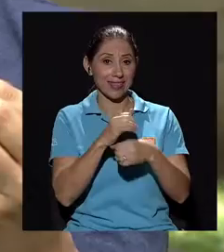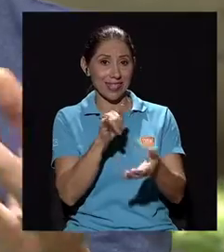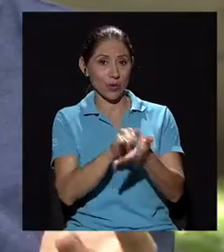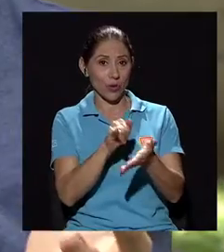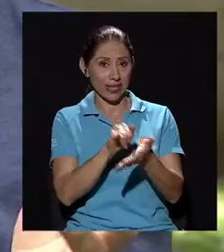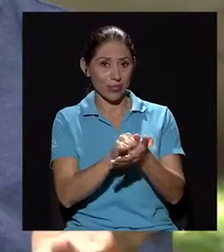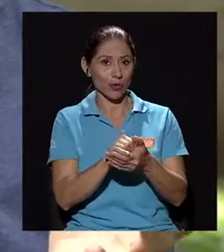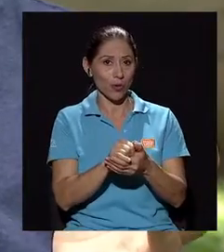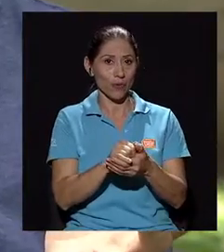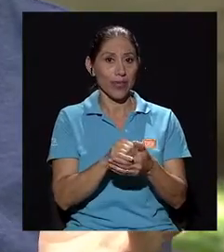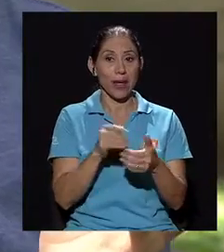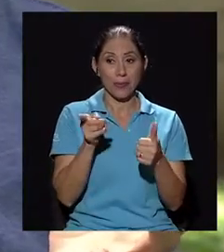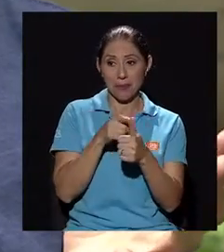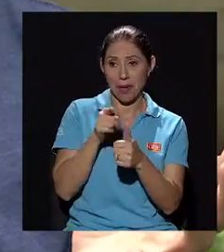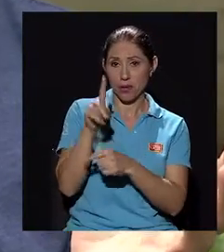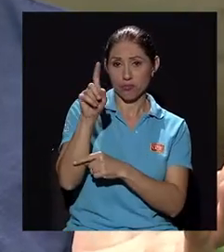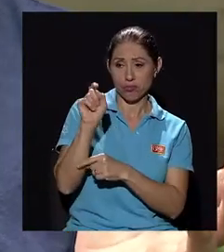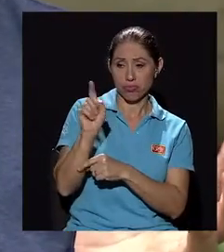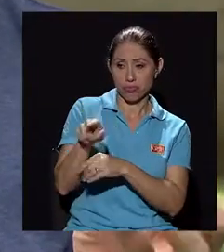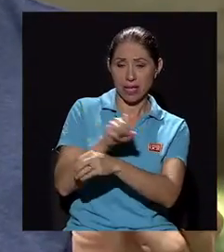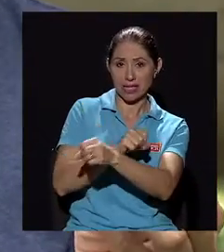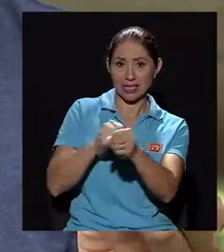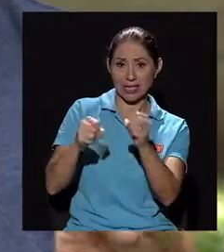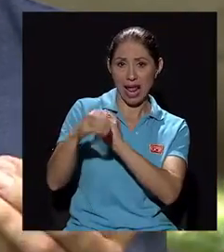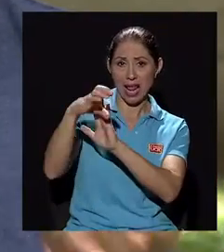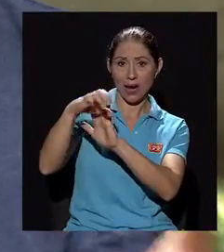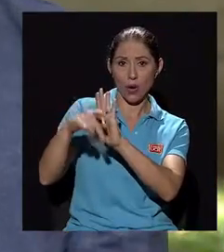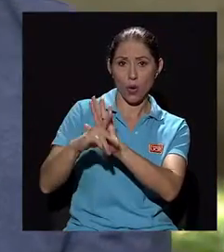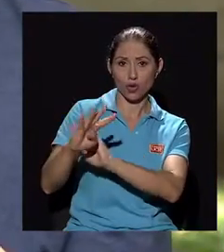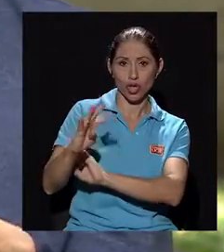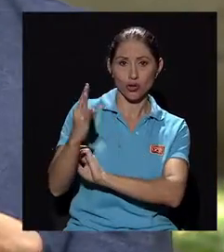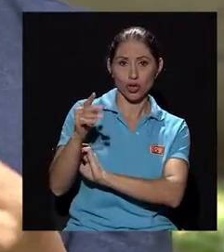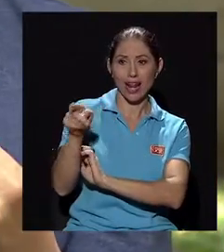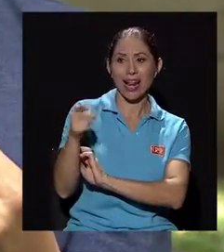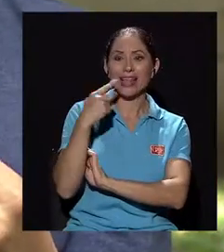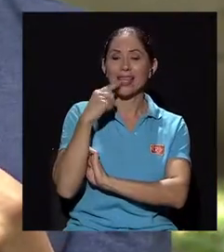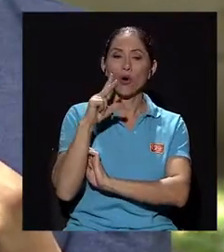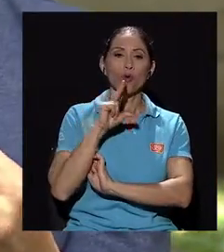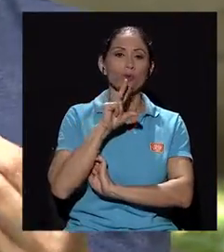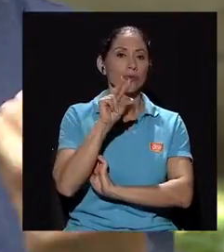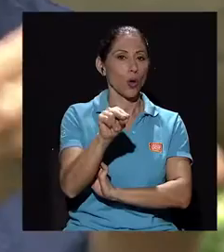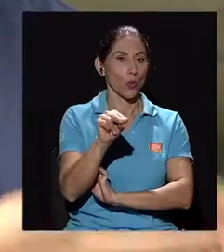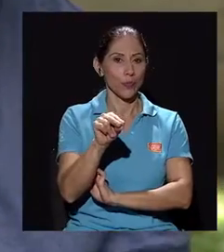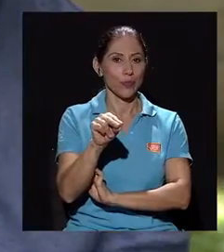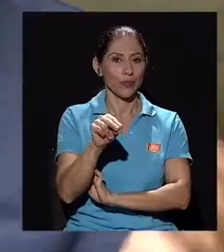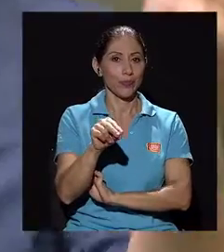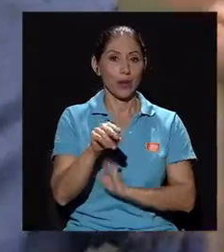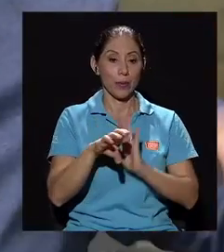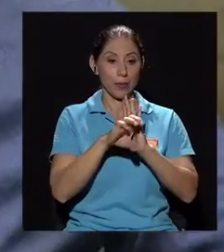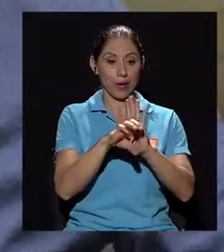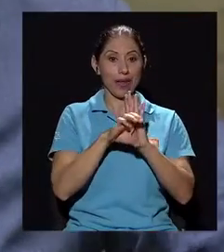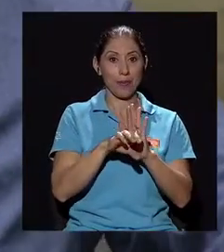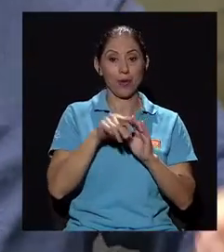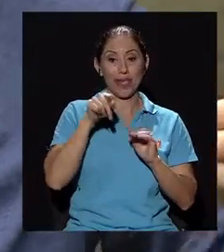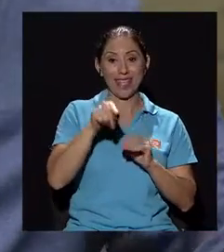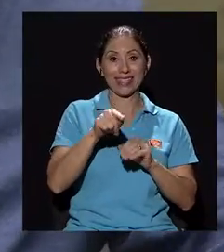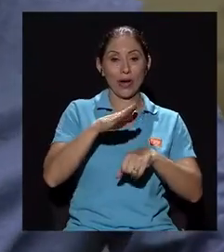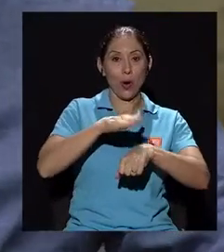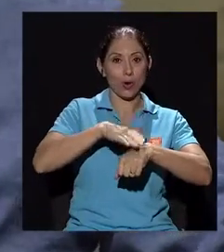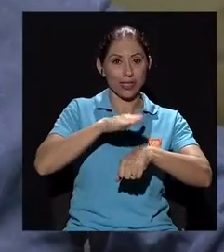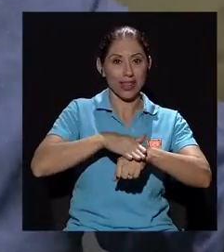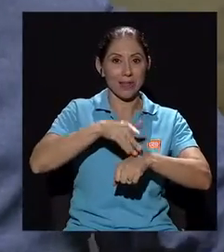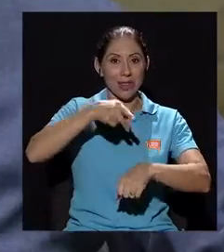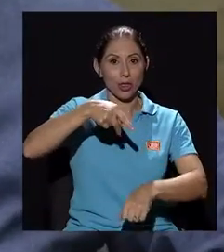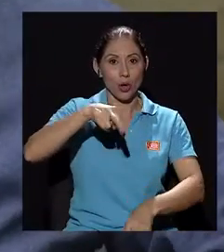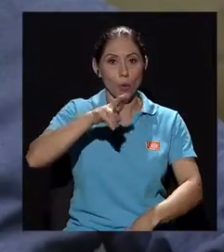se estuvo haciendo esto, se hizo una consulta a la Sala Constitucional donde se dijo que no, que este tipo, ¿verdad?, de consentimiento, que fue inspirado